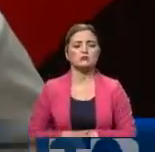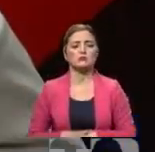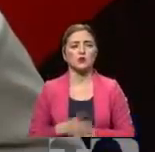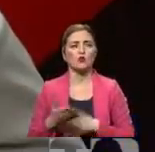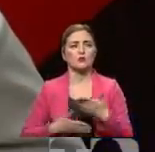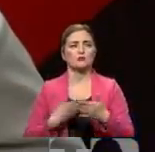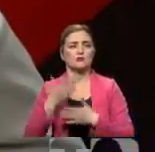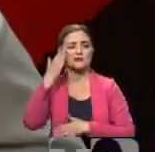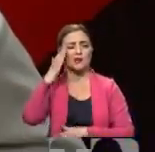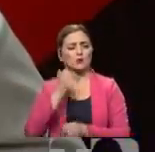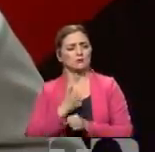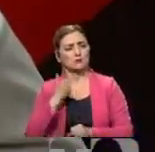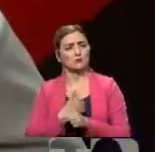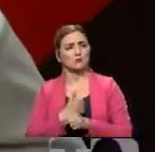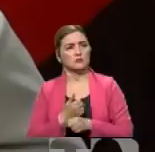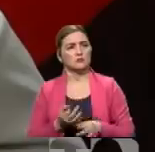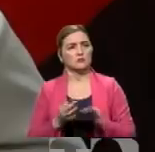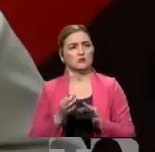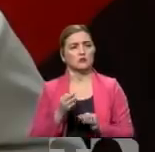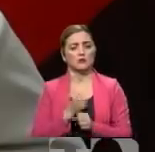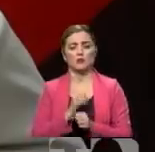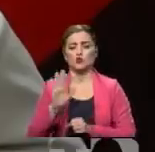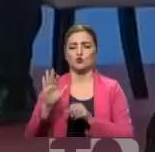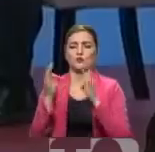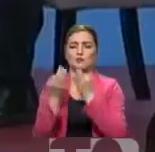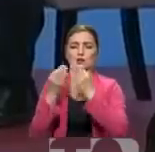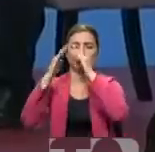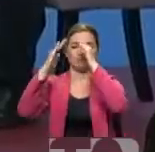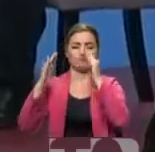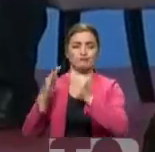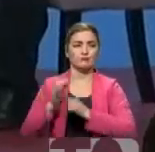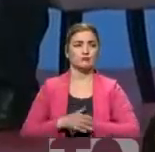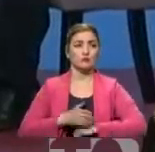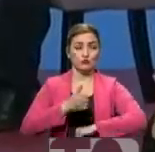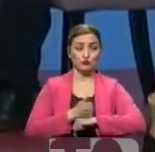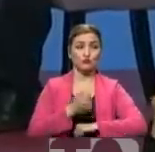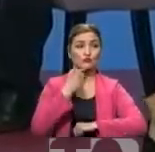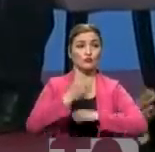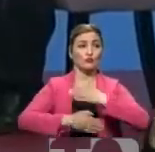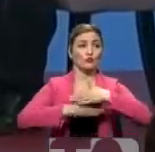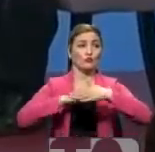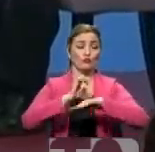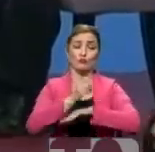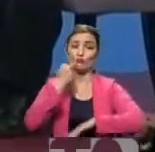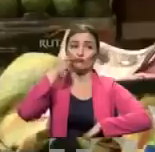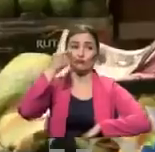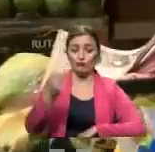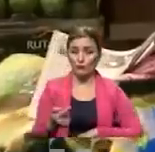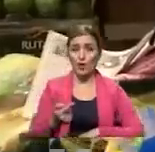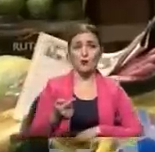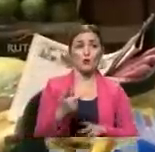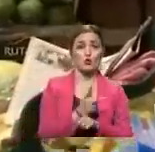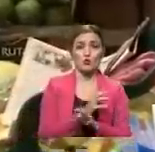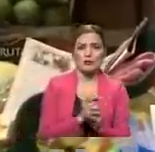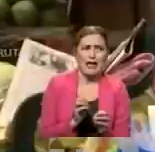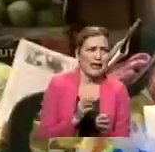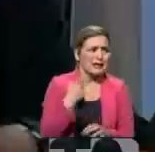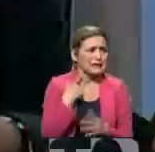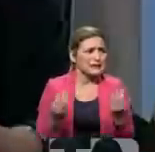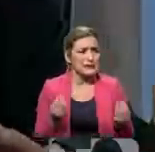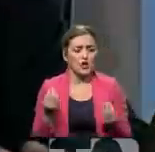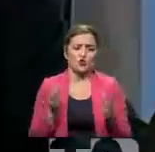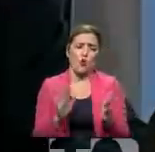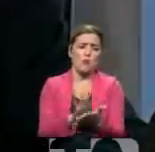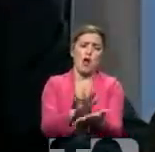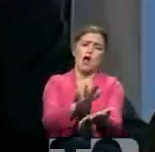de llevar el pan a sus hogares. Y ya las autoridades a nivel nacional dijeron que evitarán el desabastecimiento. No